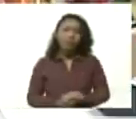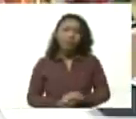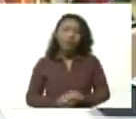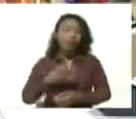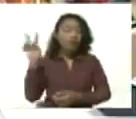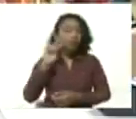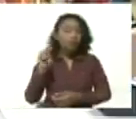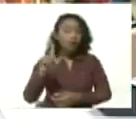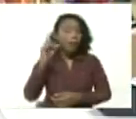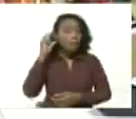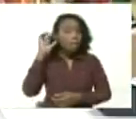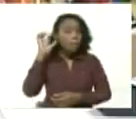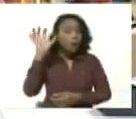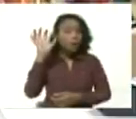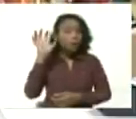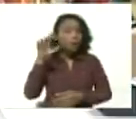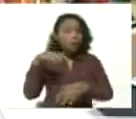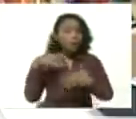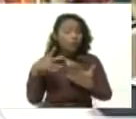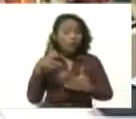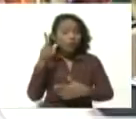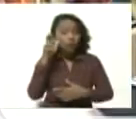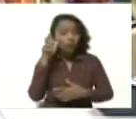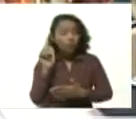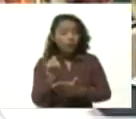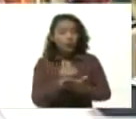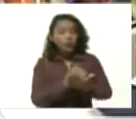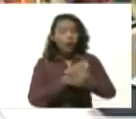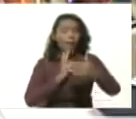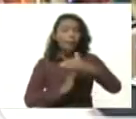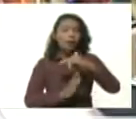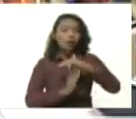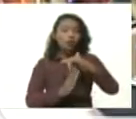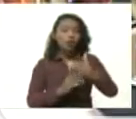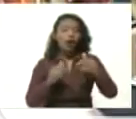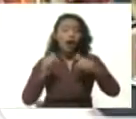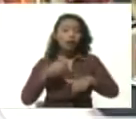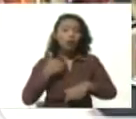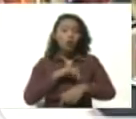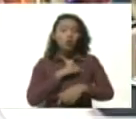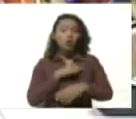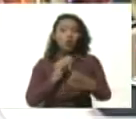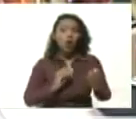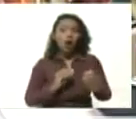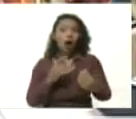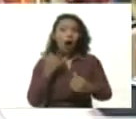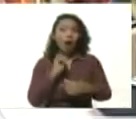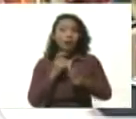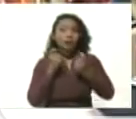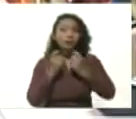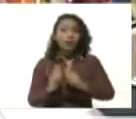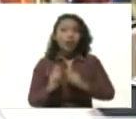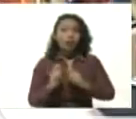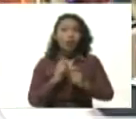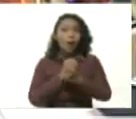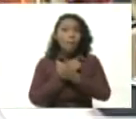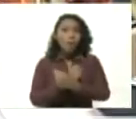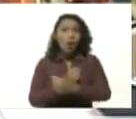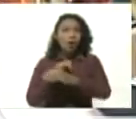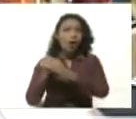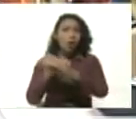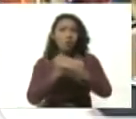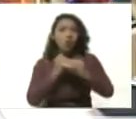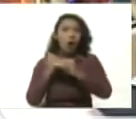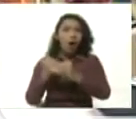Venezuela es un país receptor de migración y aquí tratamos con amor, como iguales, a